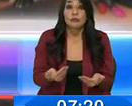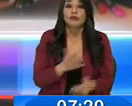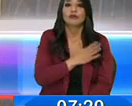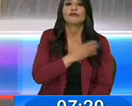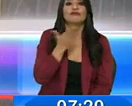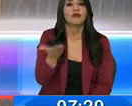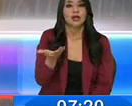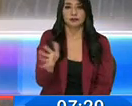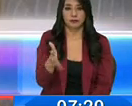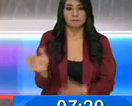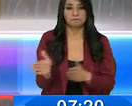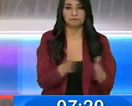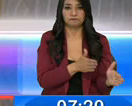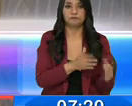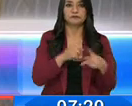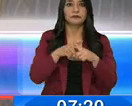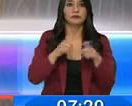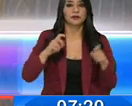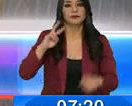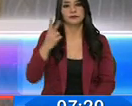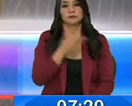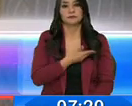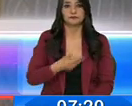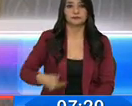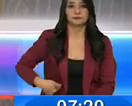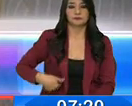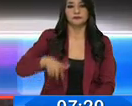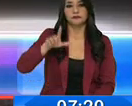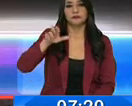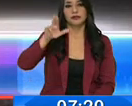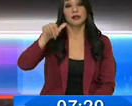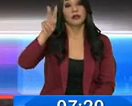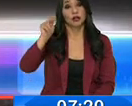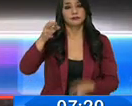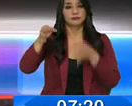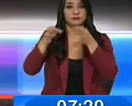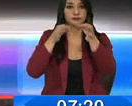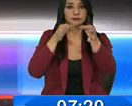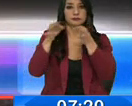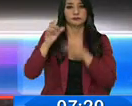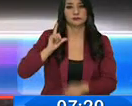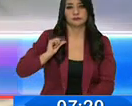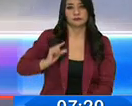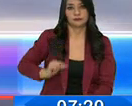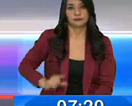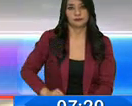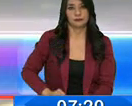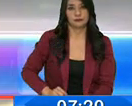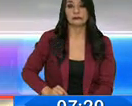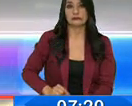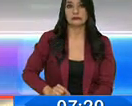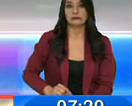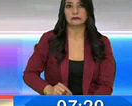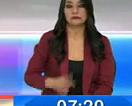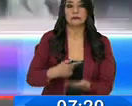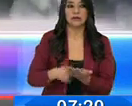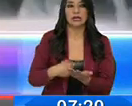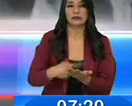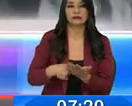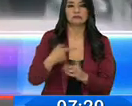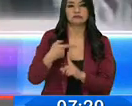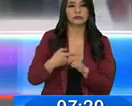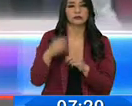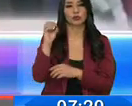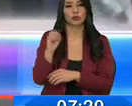confianza. De su lado, el ex vicepresidente León Roldós detalla las carencias que se extraen del análisis de octubre.